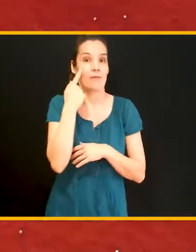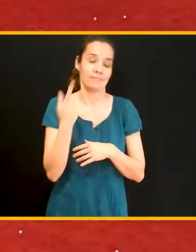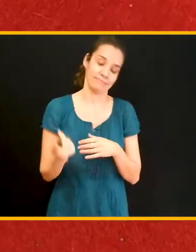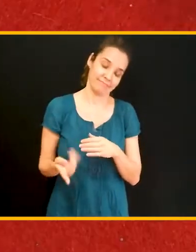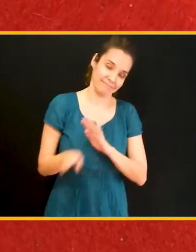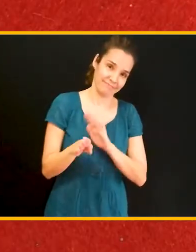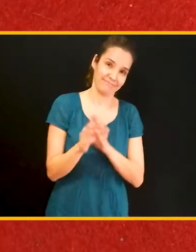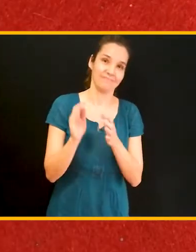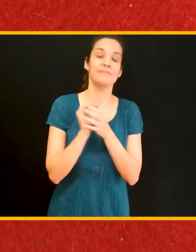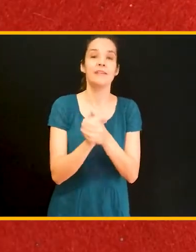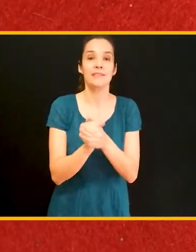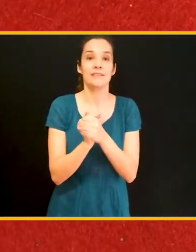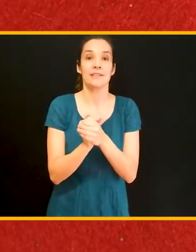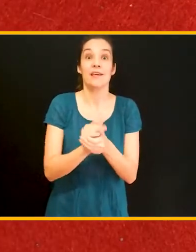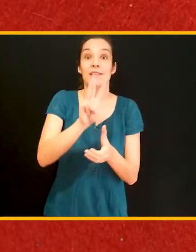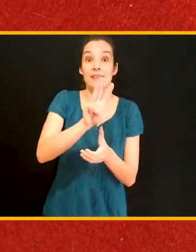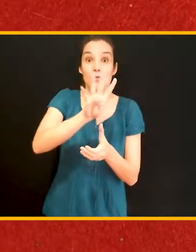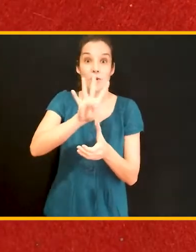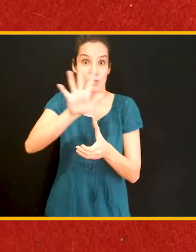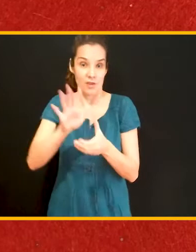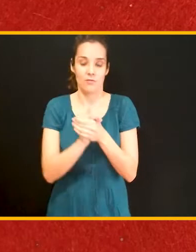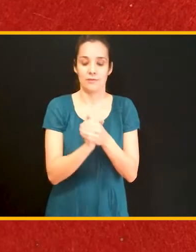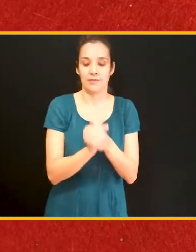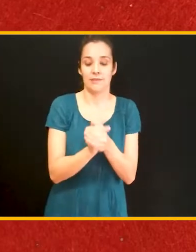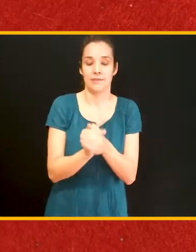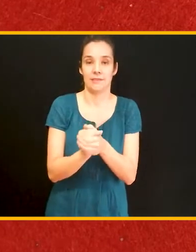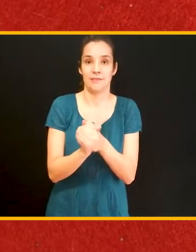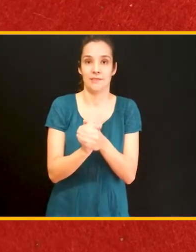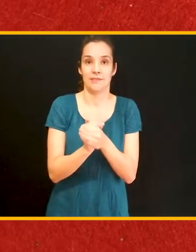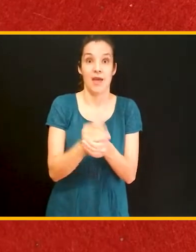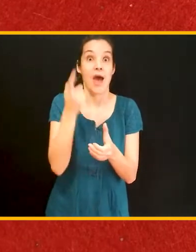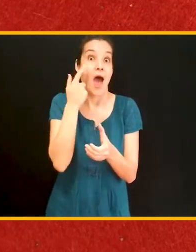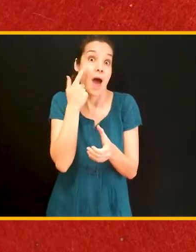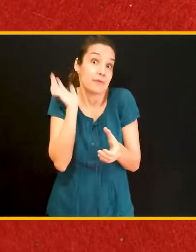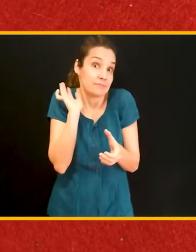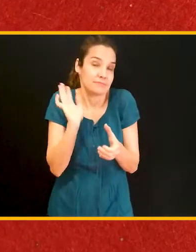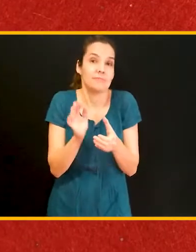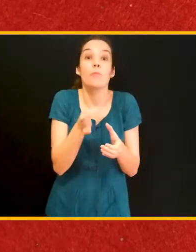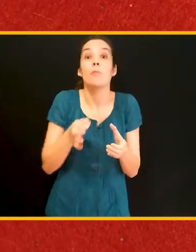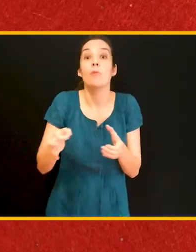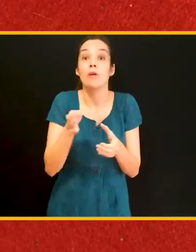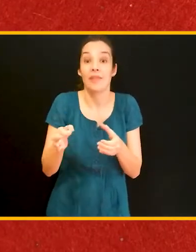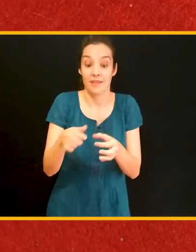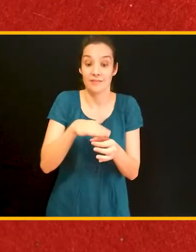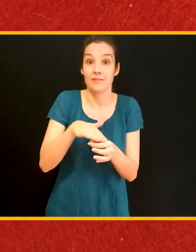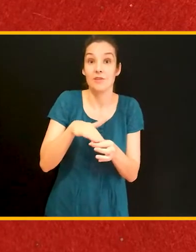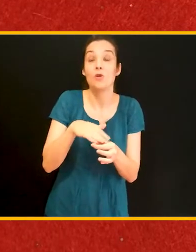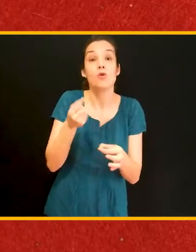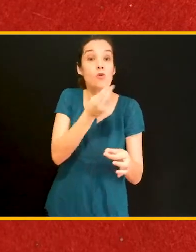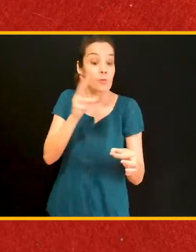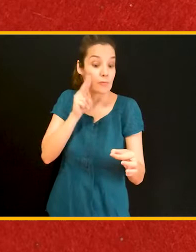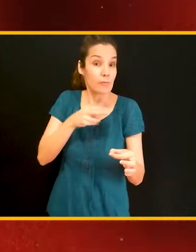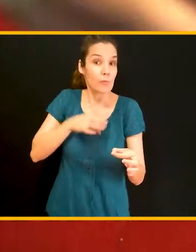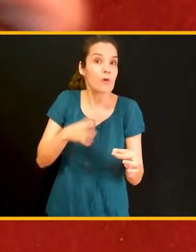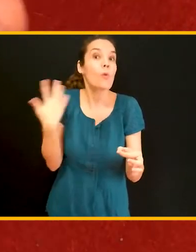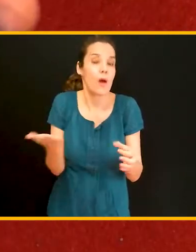vez. Ojo que vamos con el 3, con el 4 y con el 5. A ver, las que queden boca arriba se queden y las que queden boca abajo se descartan de